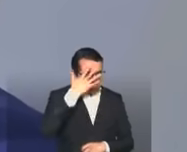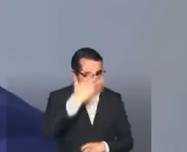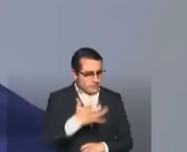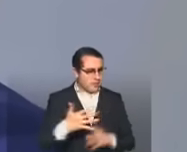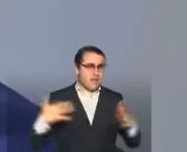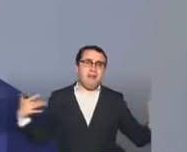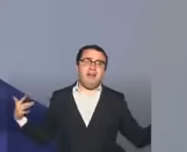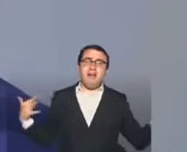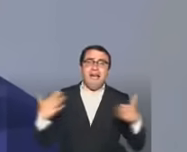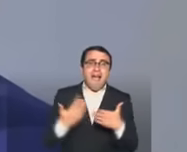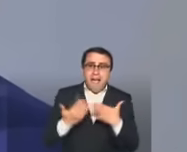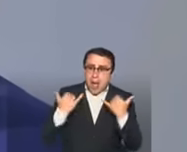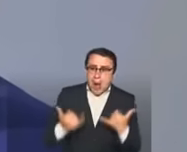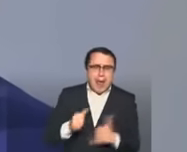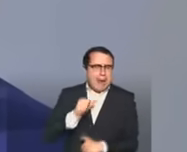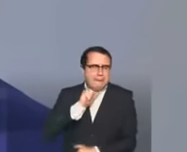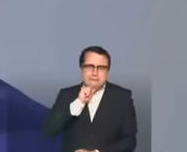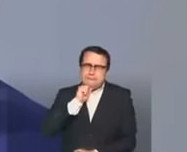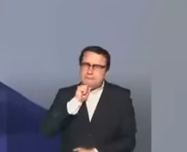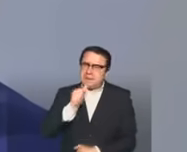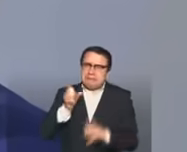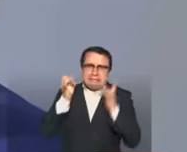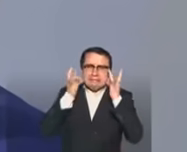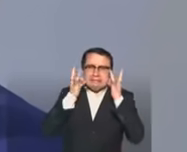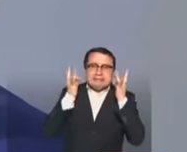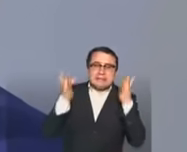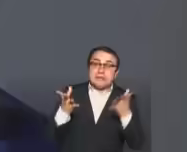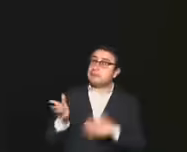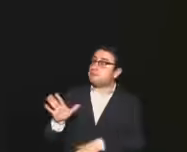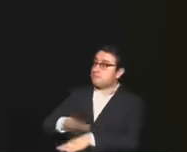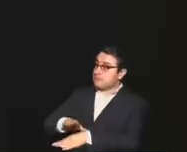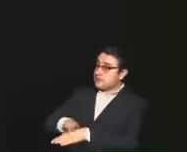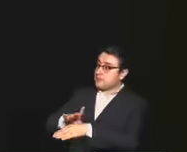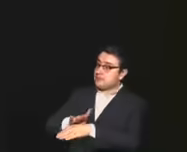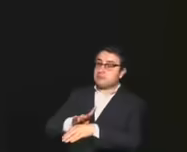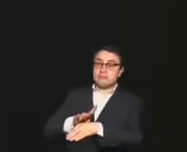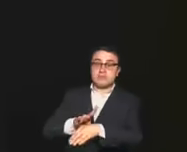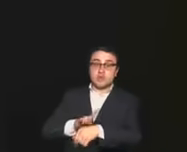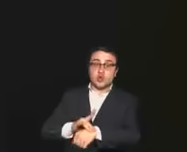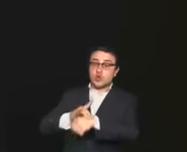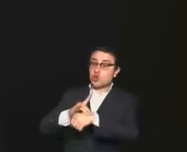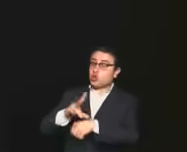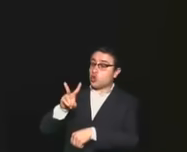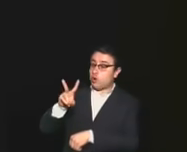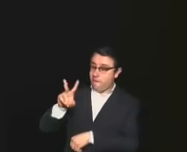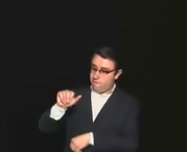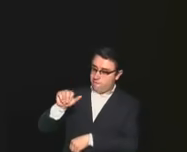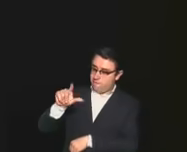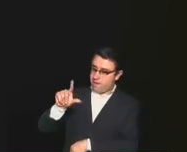de la civilización. Es que doctora Balraz se equivocó.